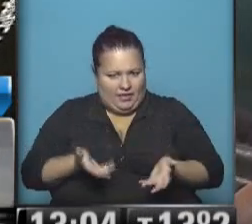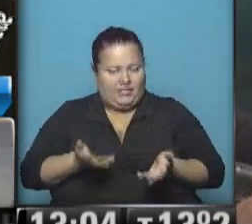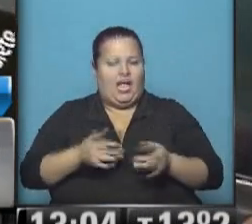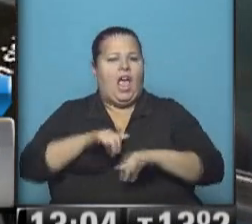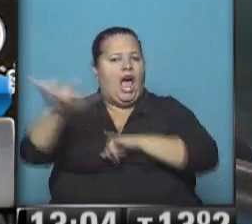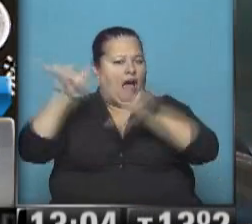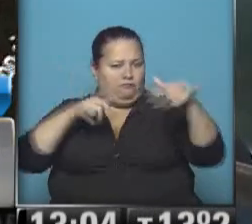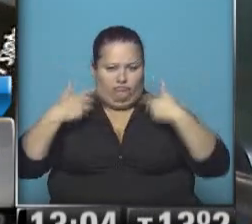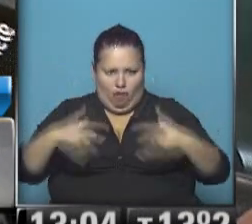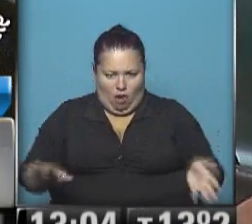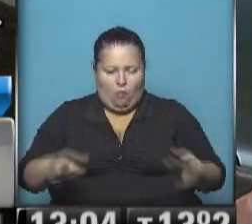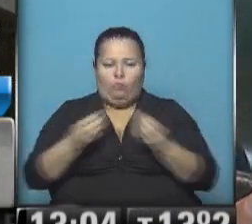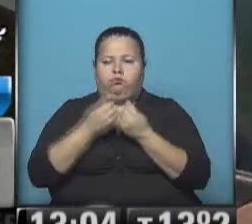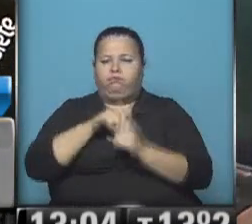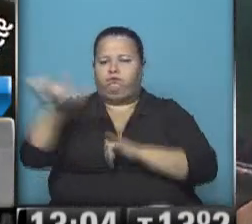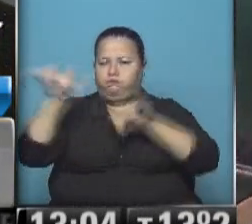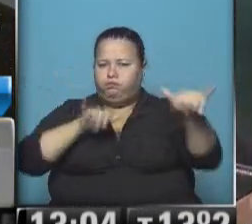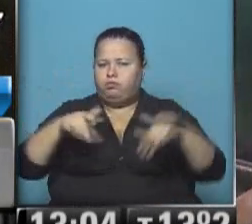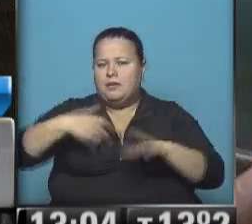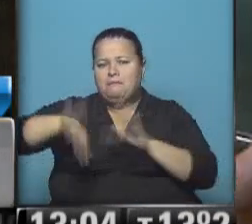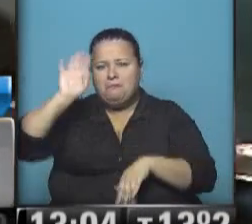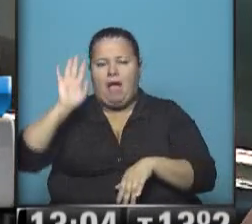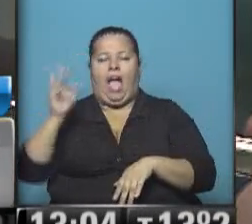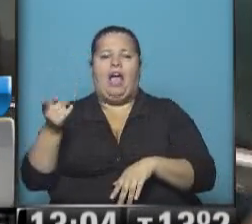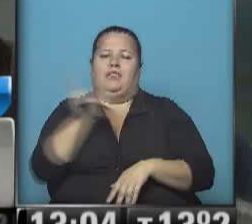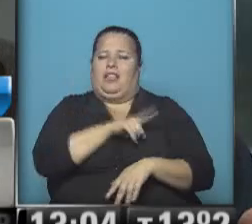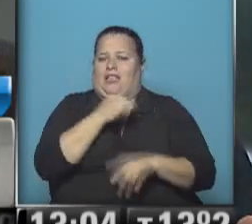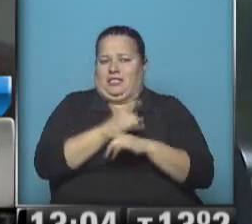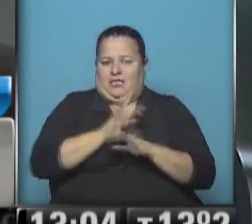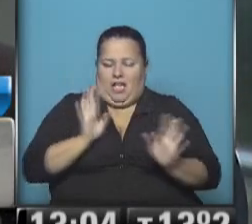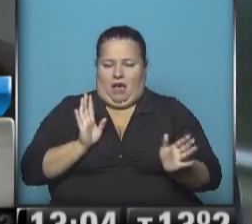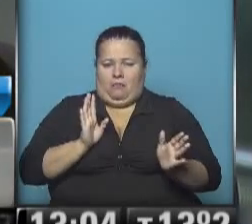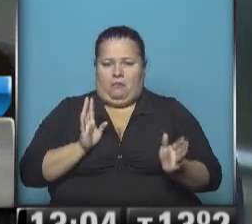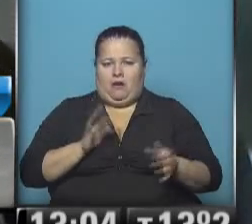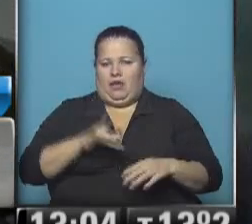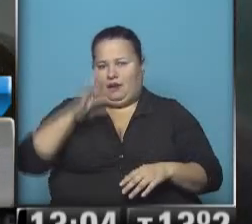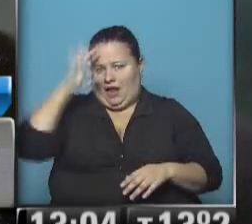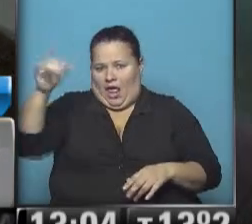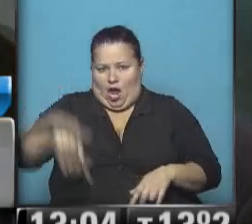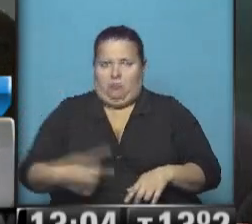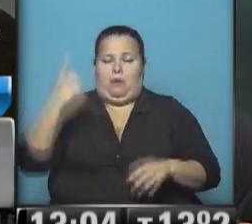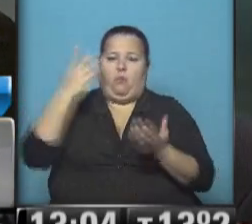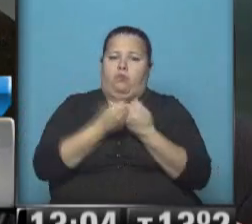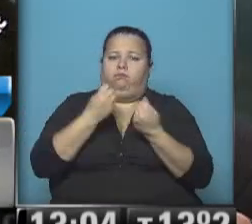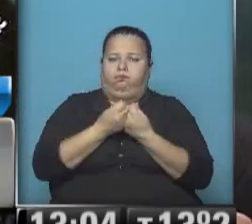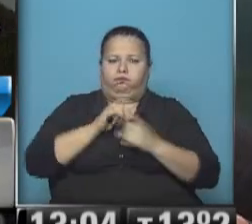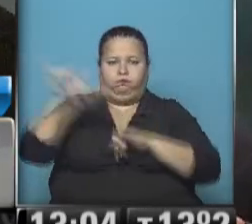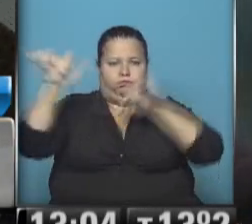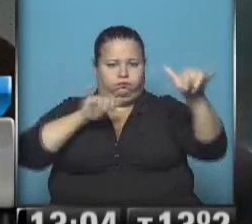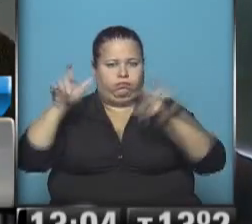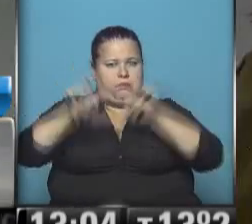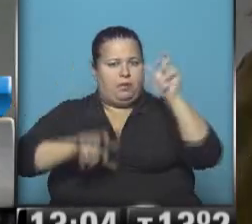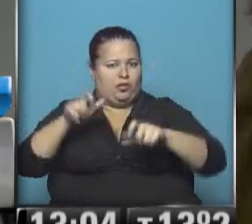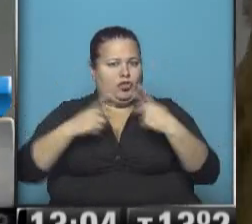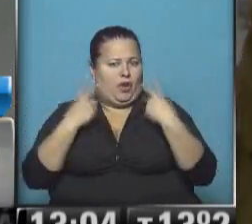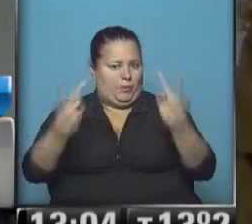vuelos salen normalmente tenemos una cantidad de vuelos mayor que que la habitual histórica por la cantidad de vuelos y de pasajeros